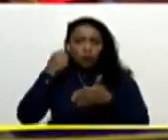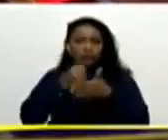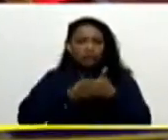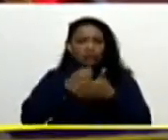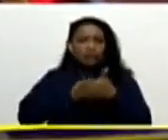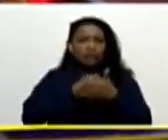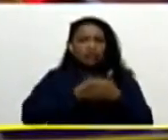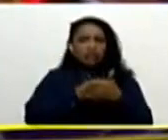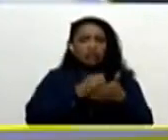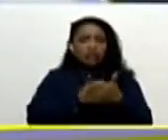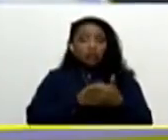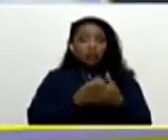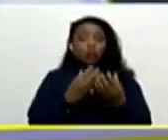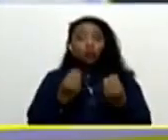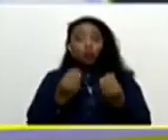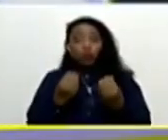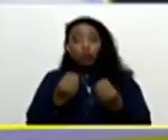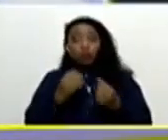costosa, indiscutiblemente,